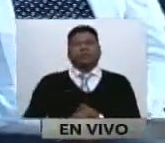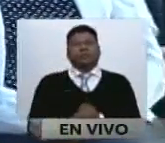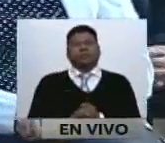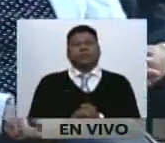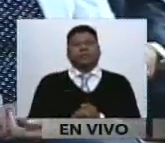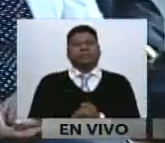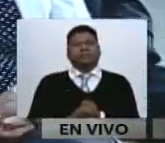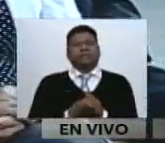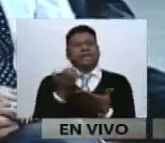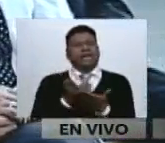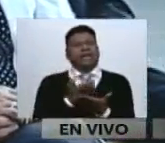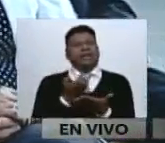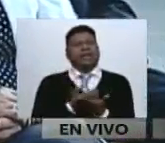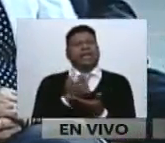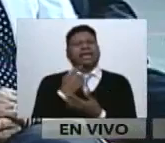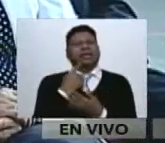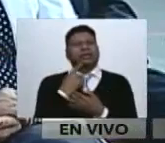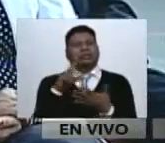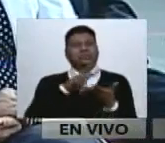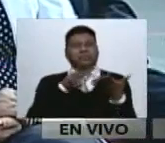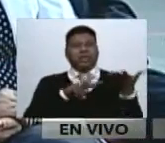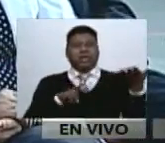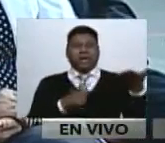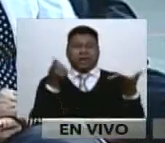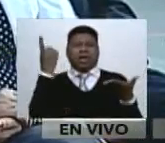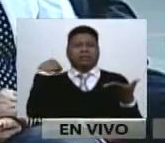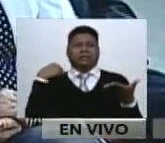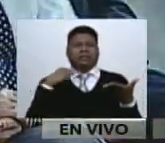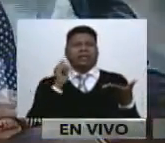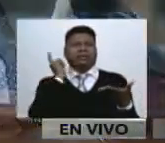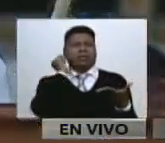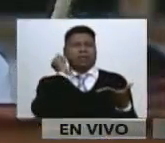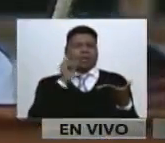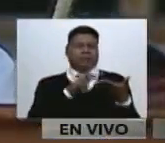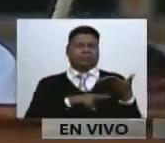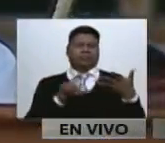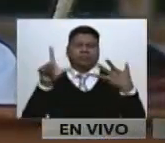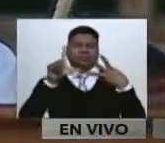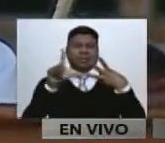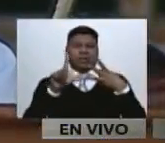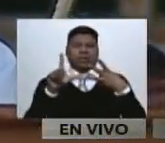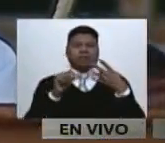que acabamos de leer, de Lucas.